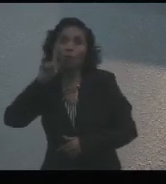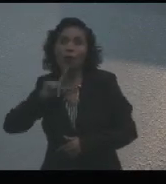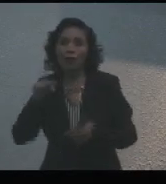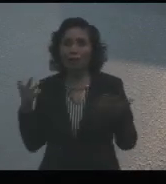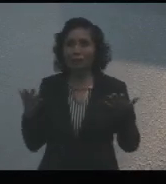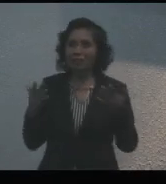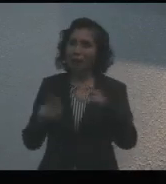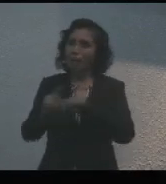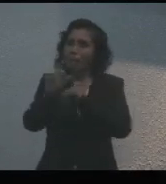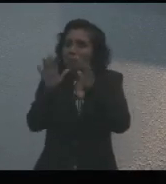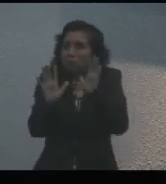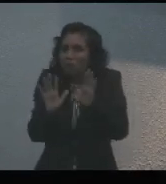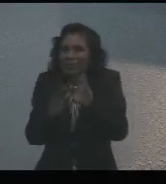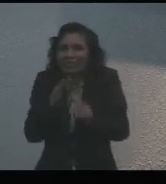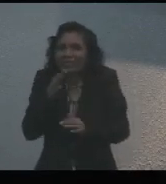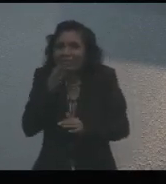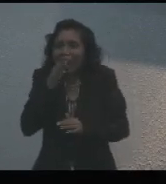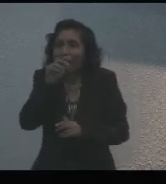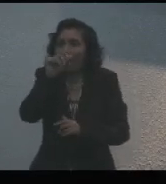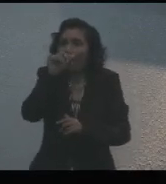casi el 20%,